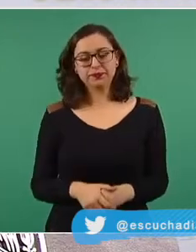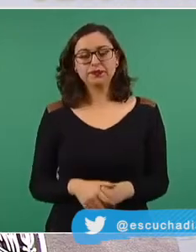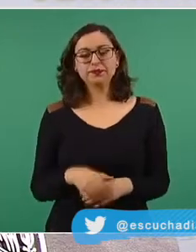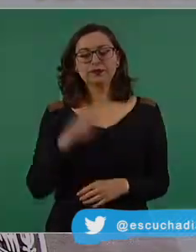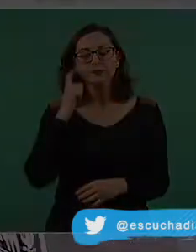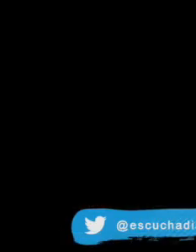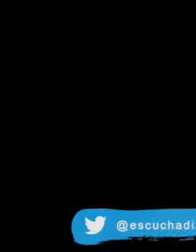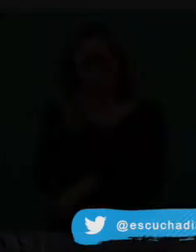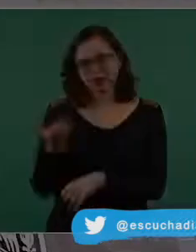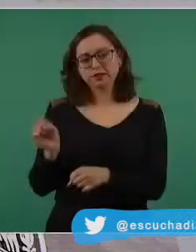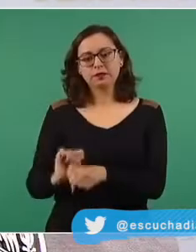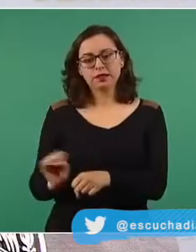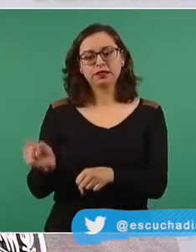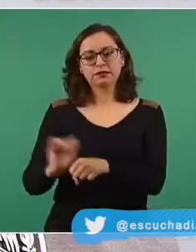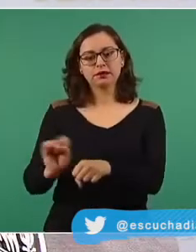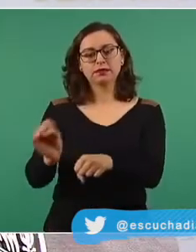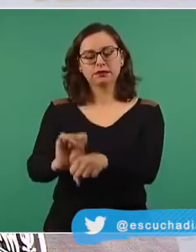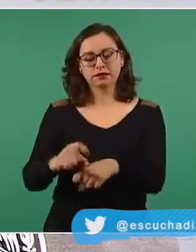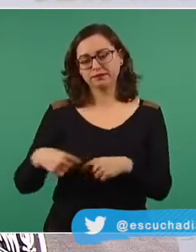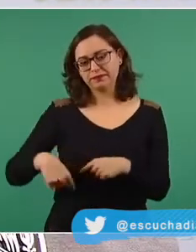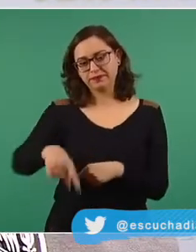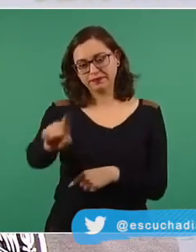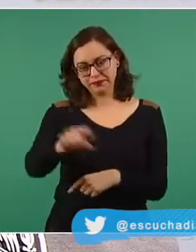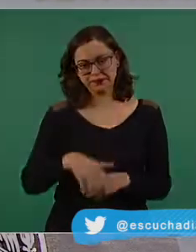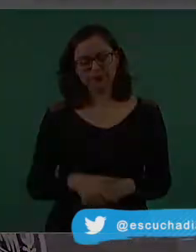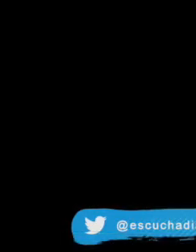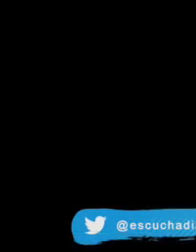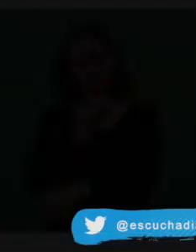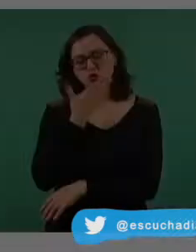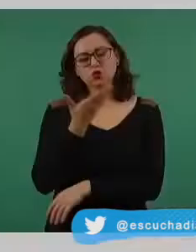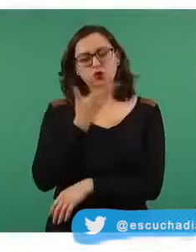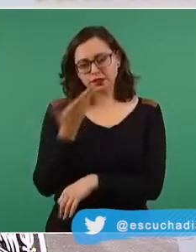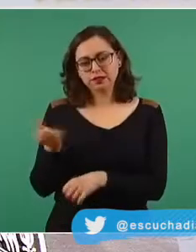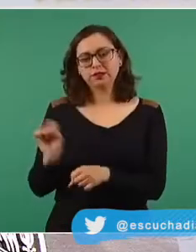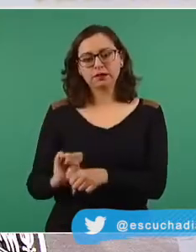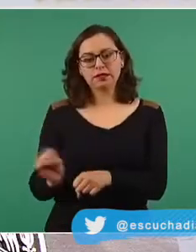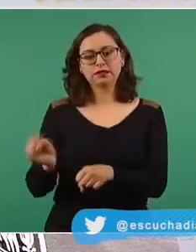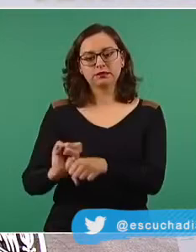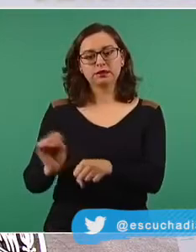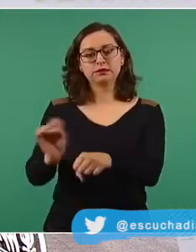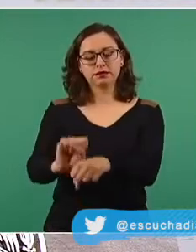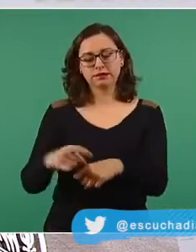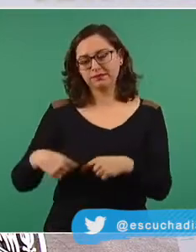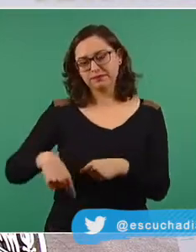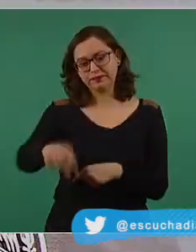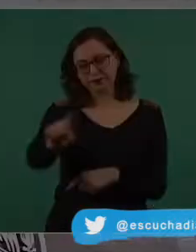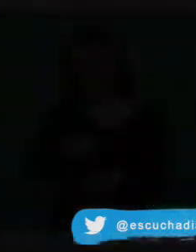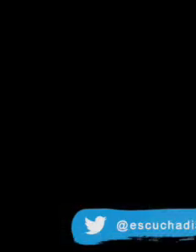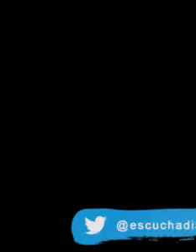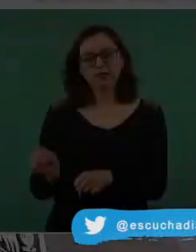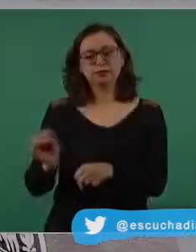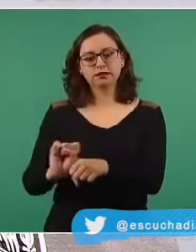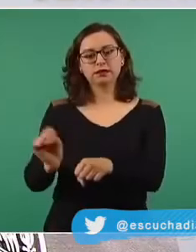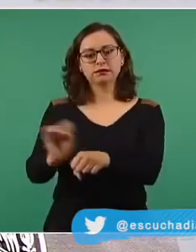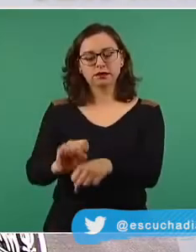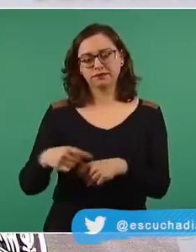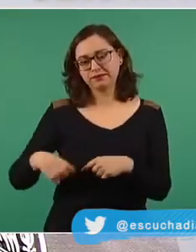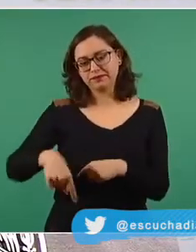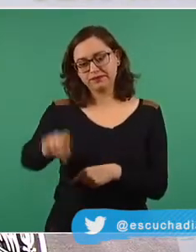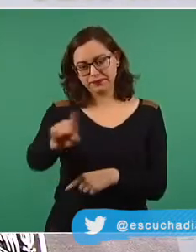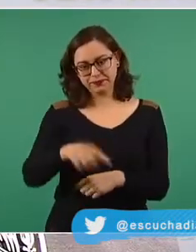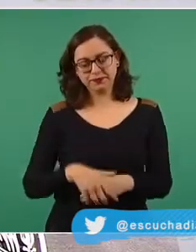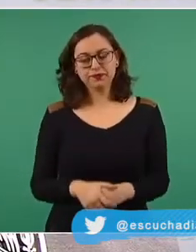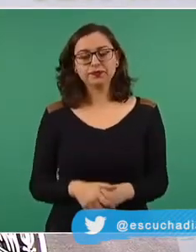5517130557 y sigue las instrucciones. Recuerda, no hay que bajar la guardia, la pandemia sigue activa y